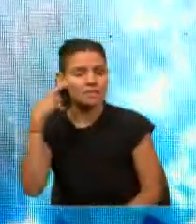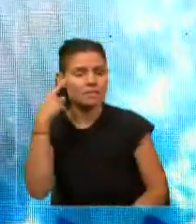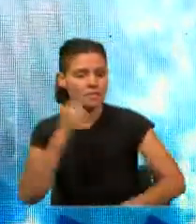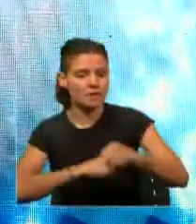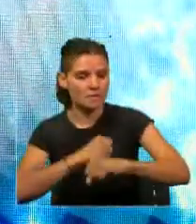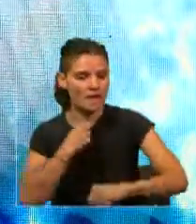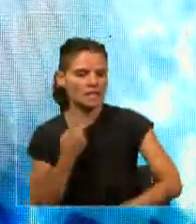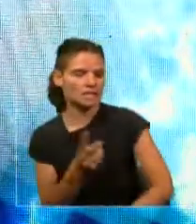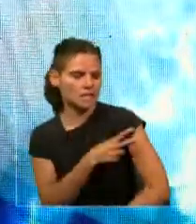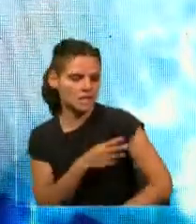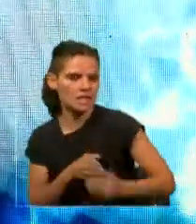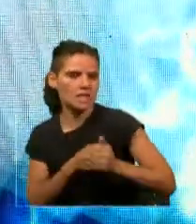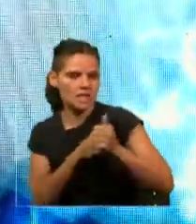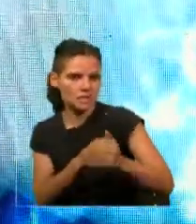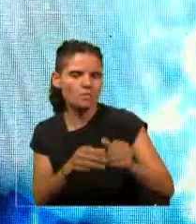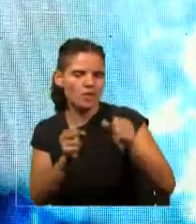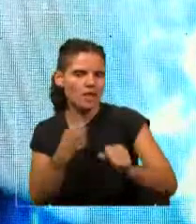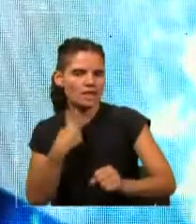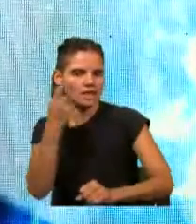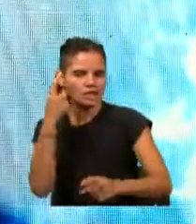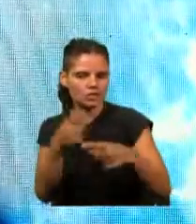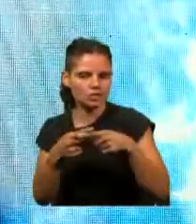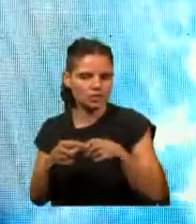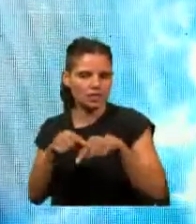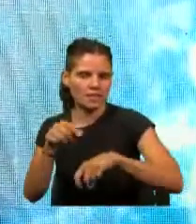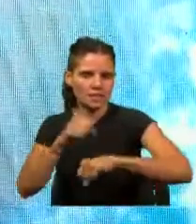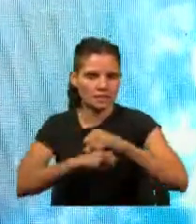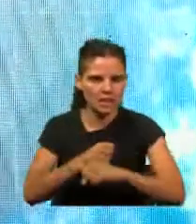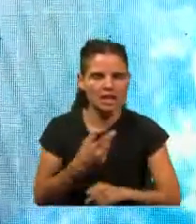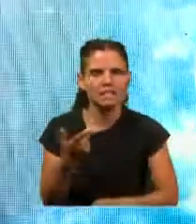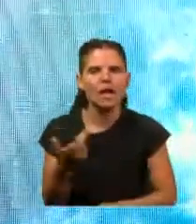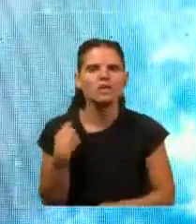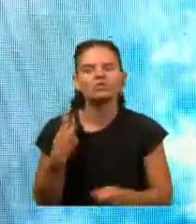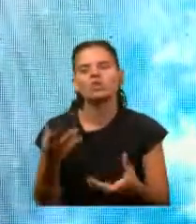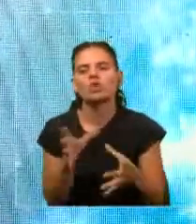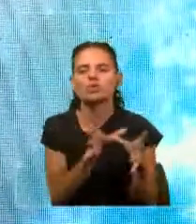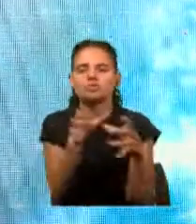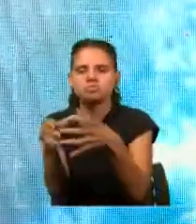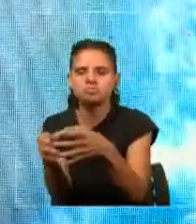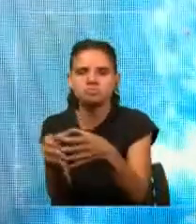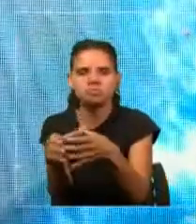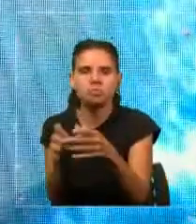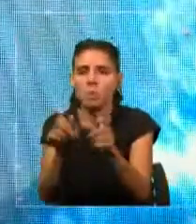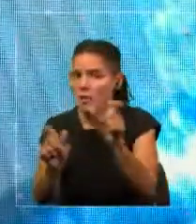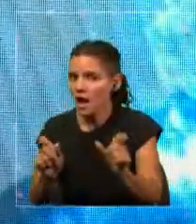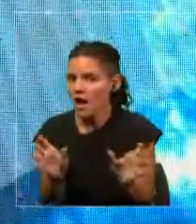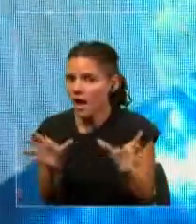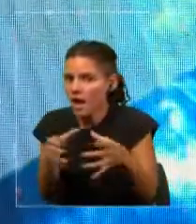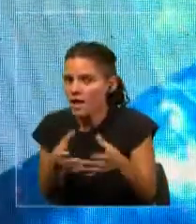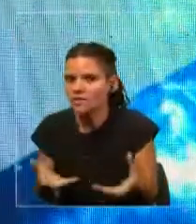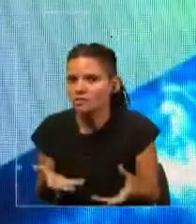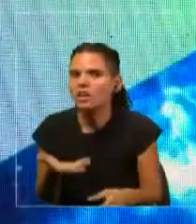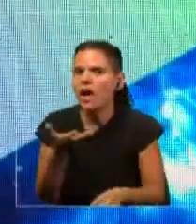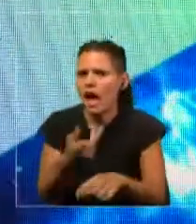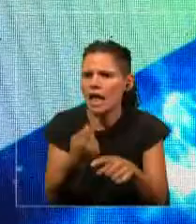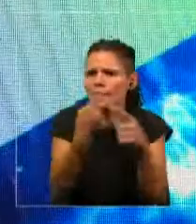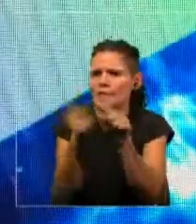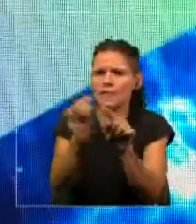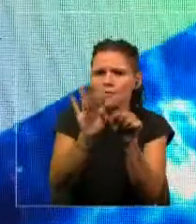dirigida o entenderlo en esta sociedad. Son colectivos humanos. donde hay